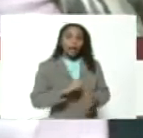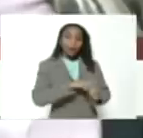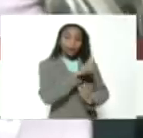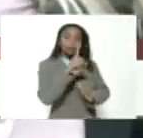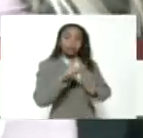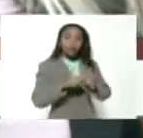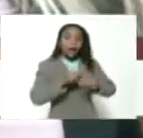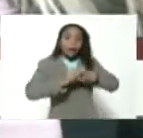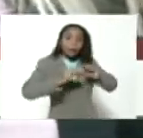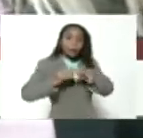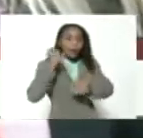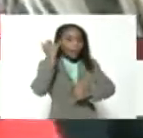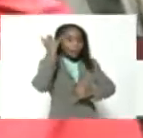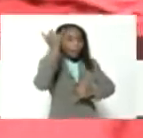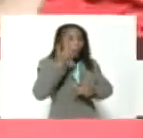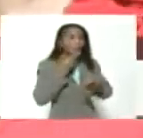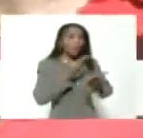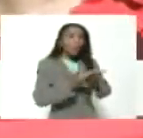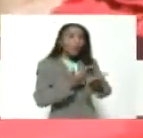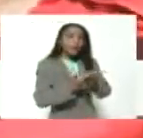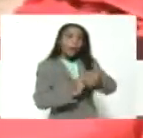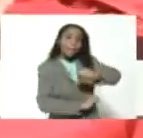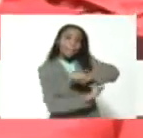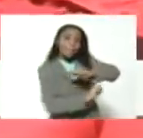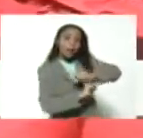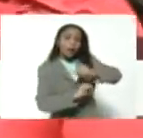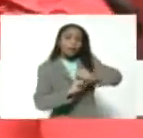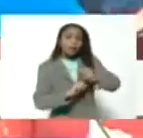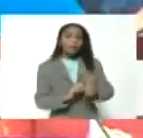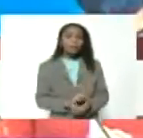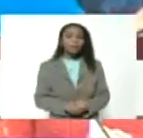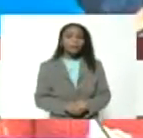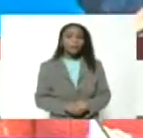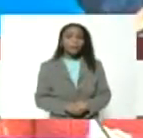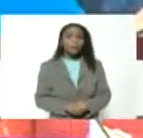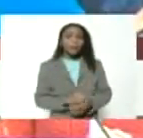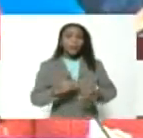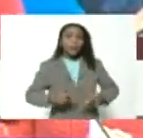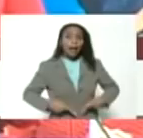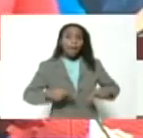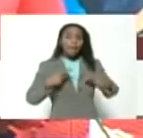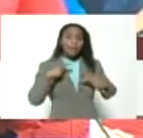de propuestas sobre la base de la vida